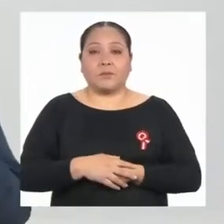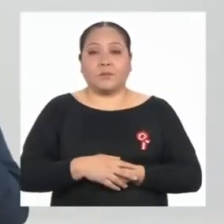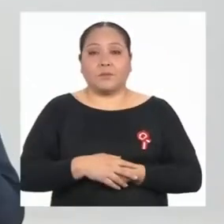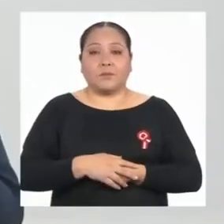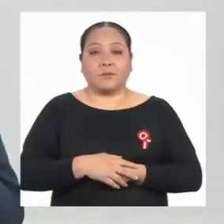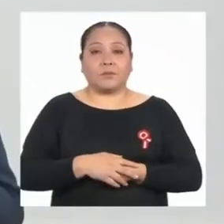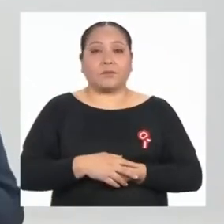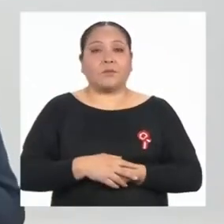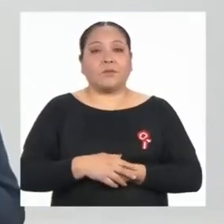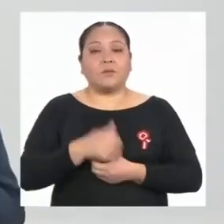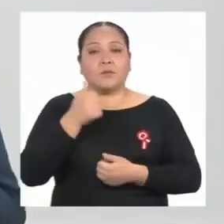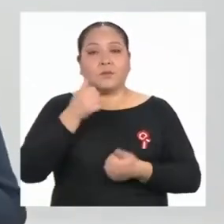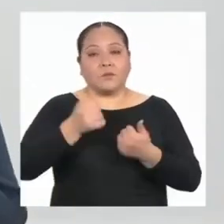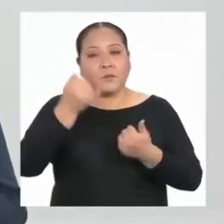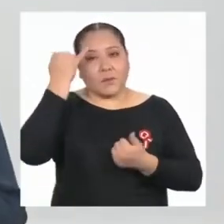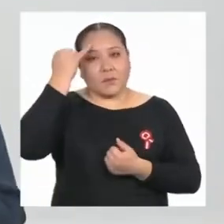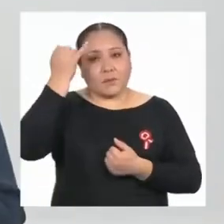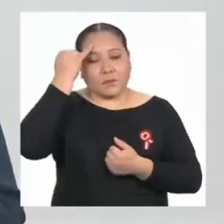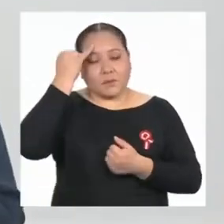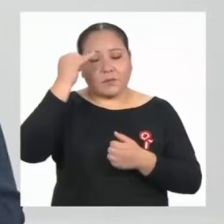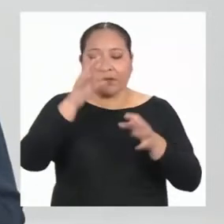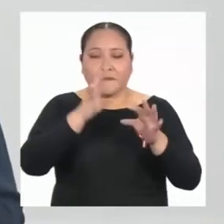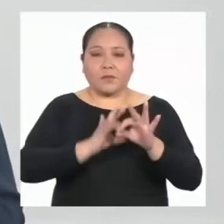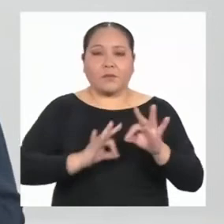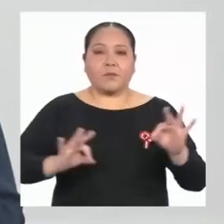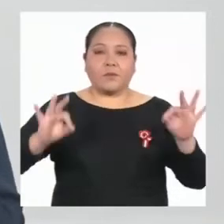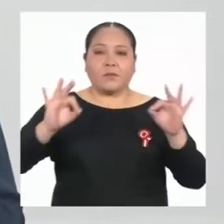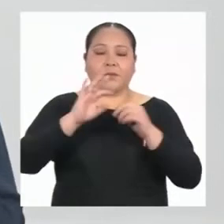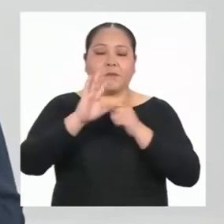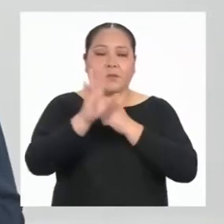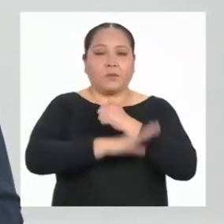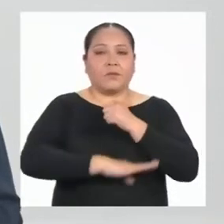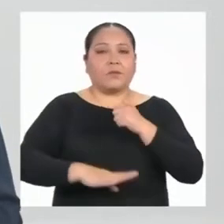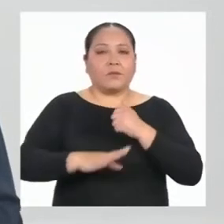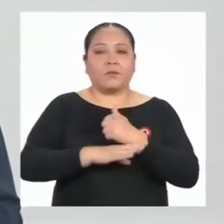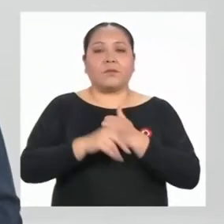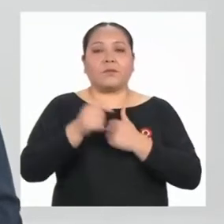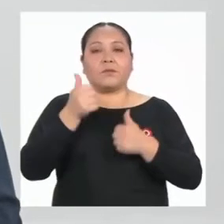Y la idea principal, ¿qué